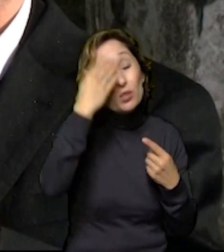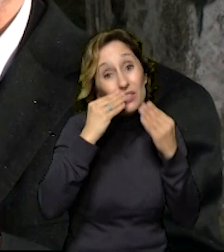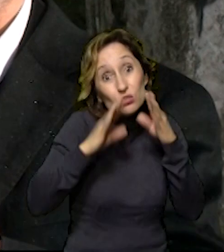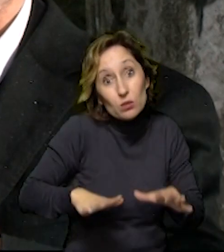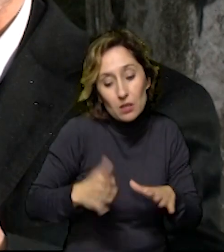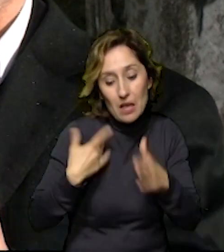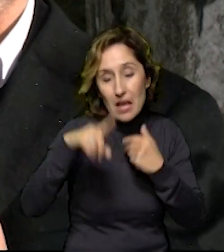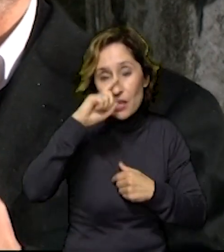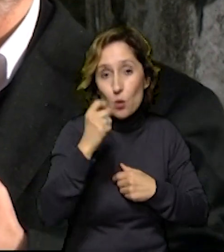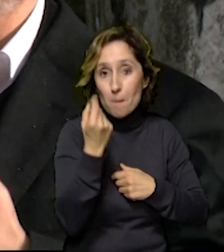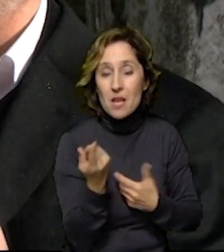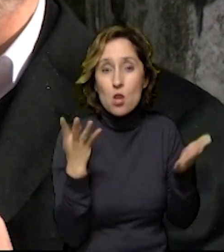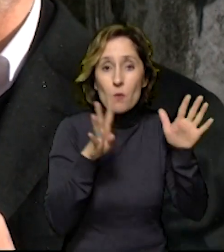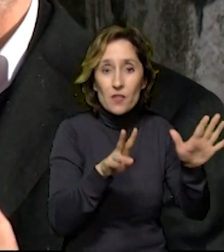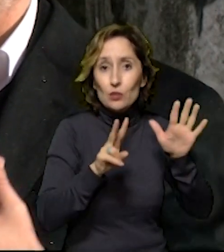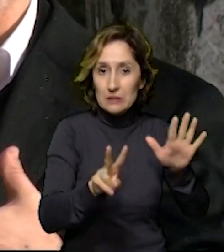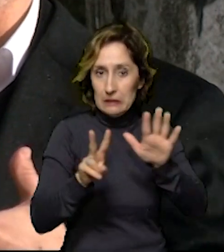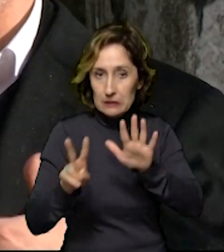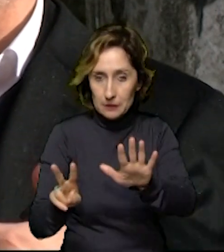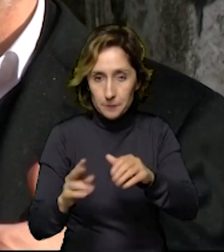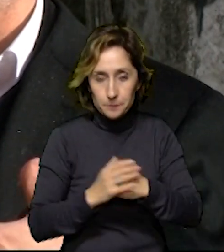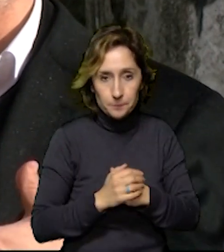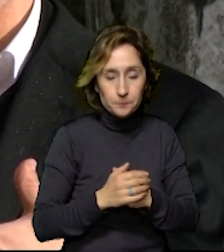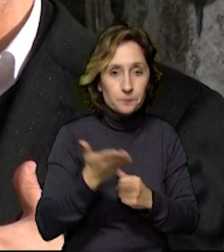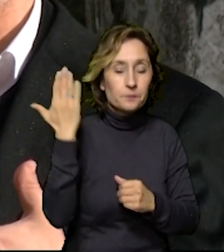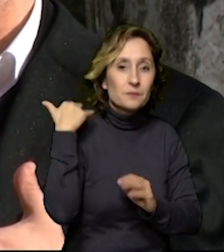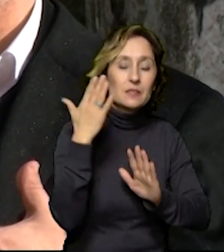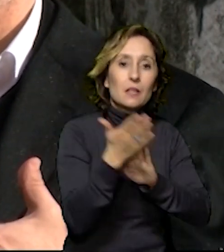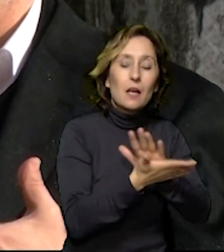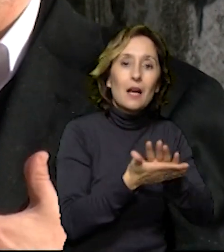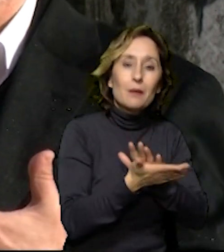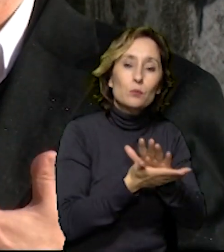el año 1977 hablaban